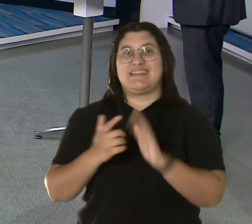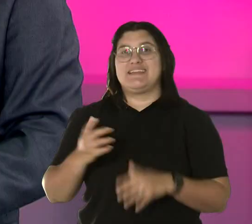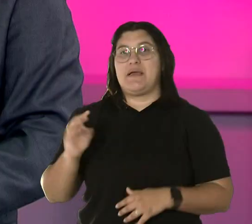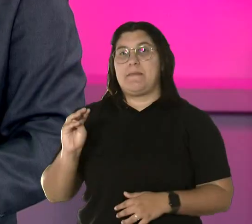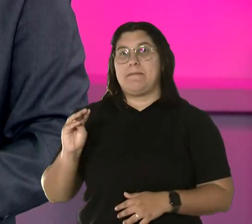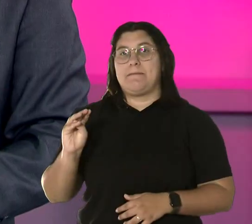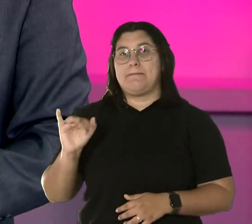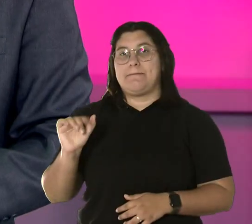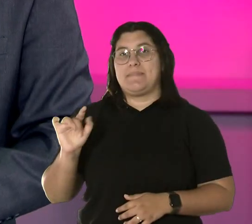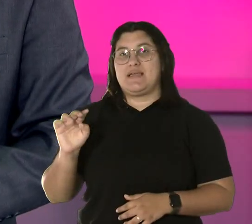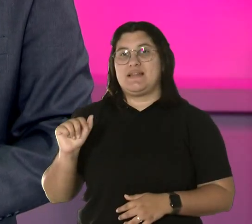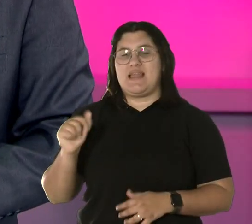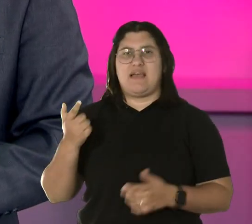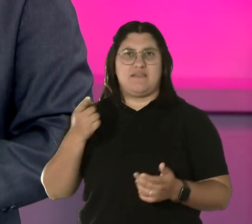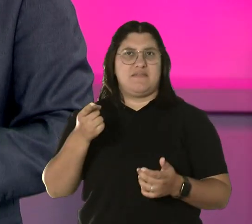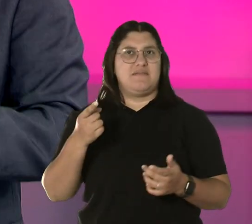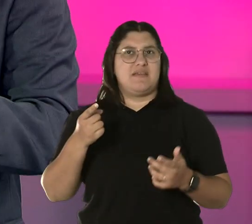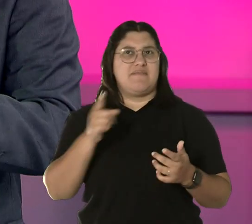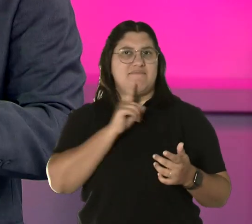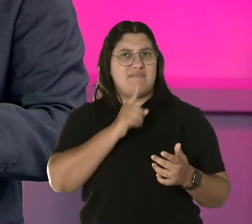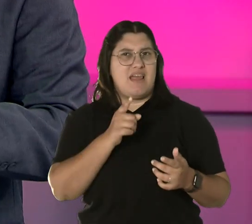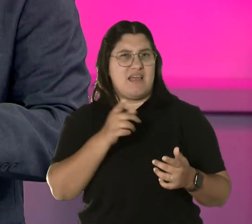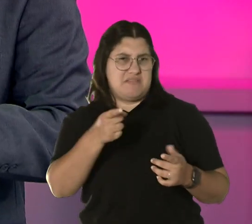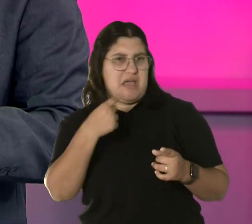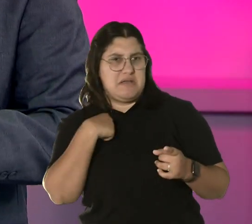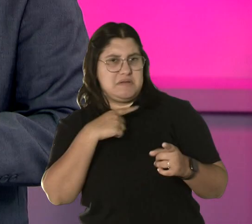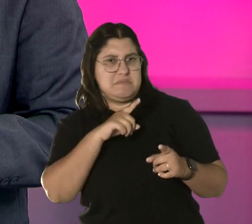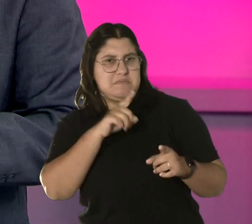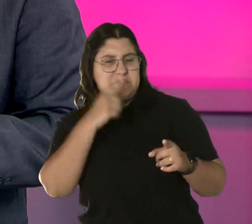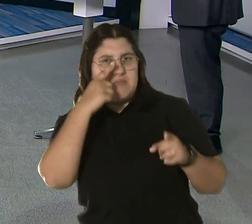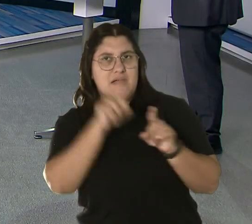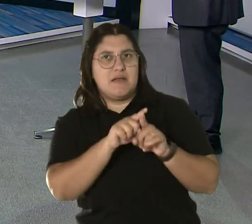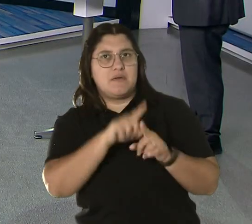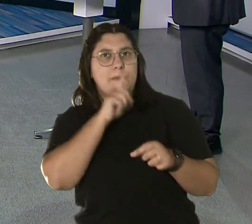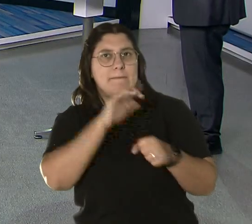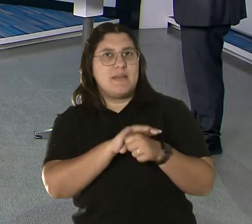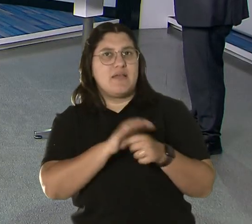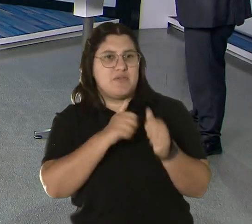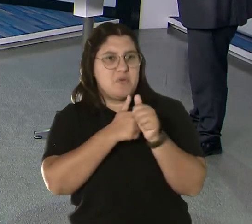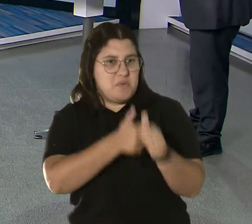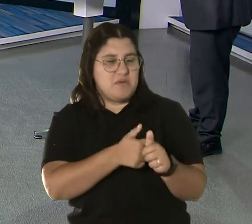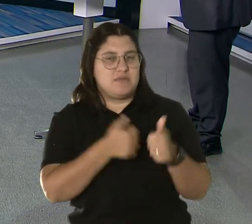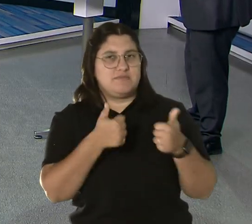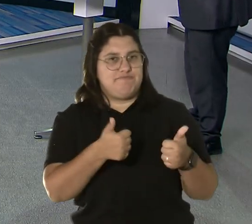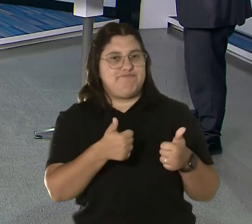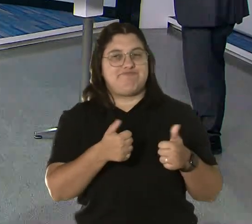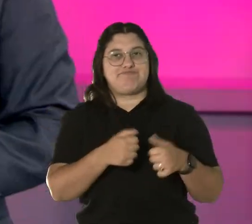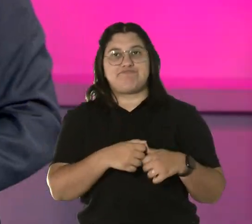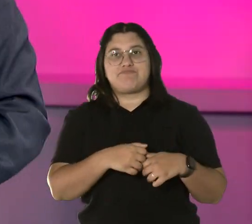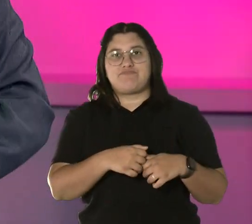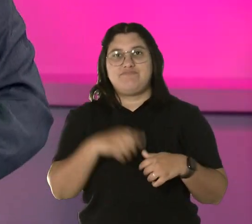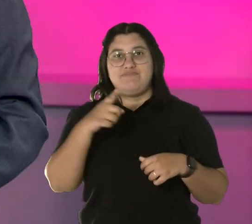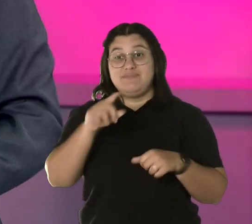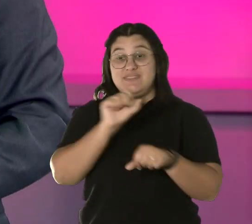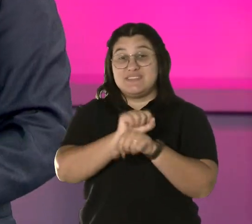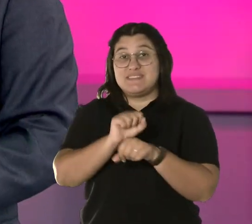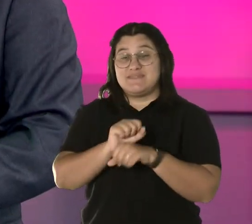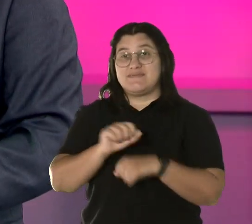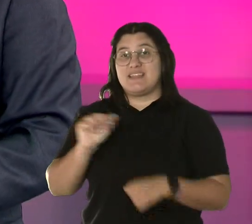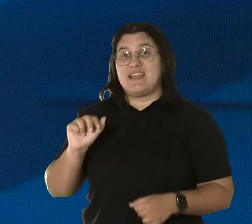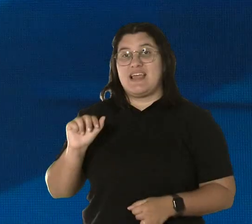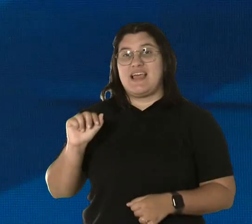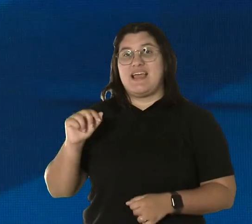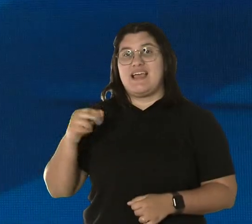Santiago Trinidad, y creo que están cumpliendo ustedes con la meta según esta fundación que Estamos trabajando para cumplir con la meta. Ella trabaja, su oficina es HR